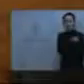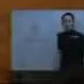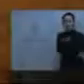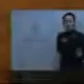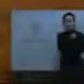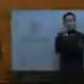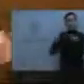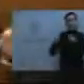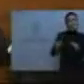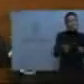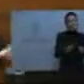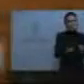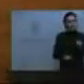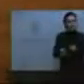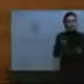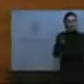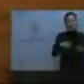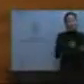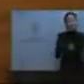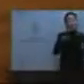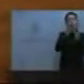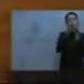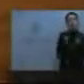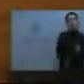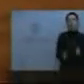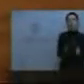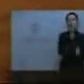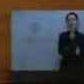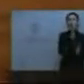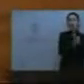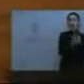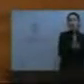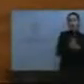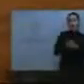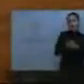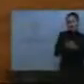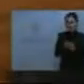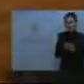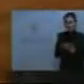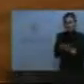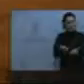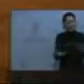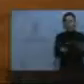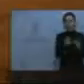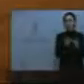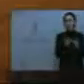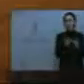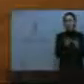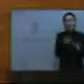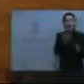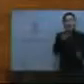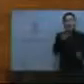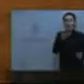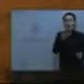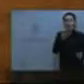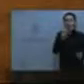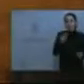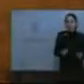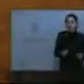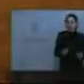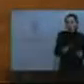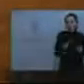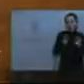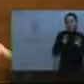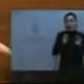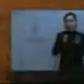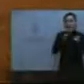ningún contacto ni con los profesionales que antes hemos referido, y desconocíamos el caso